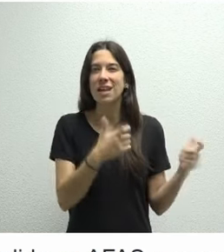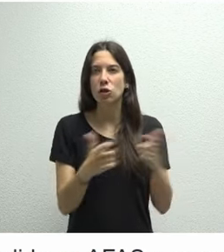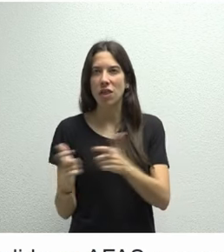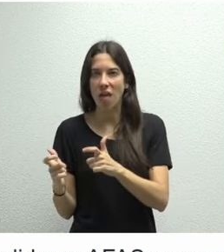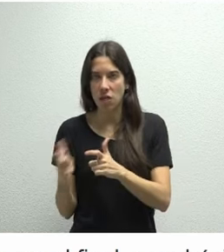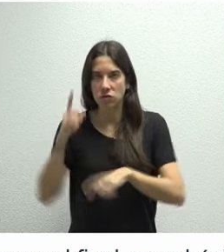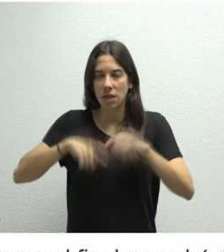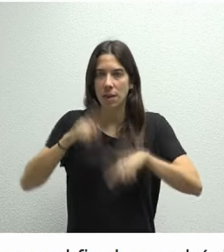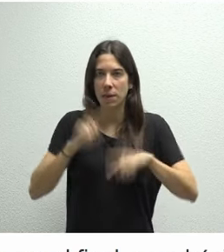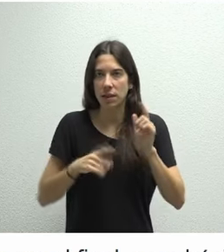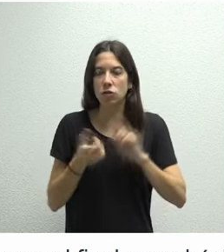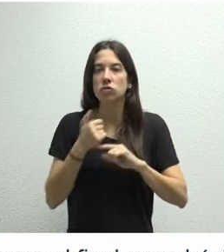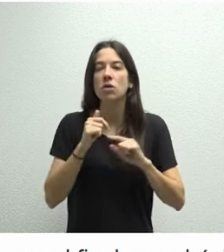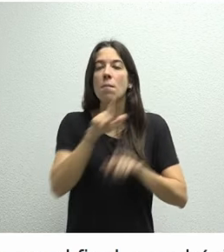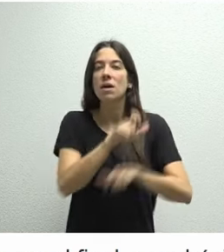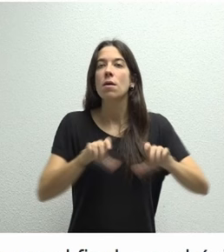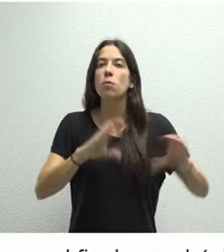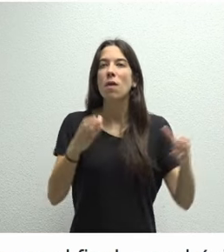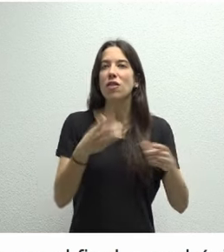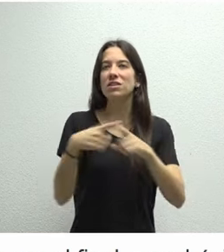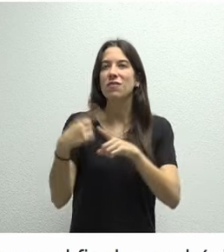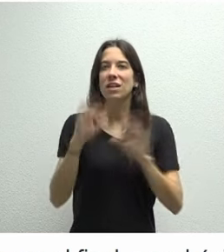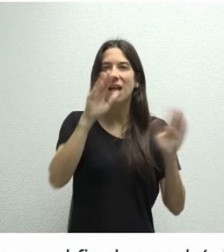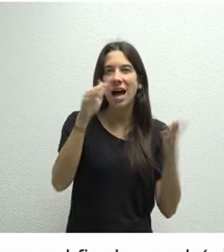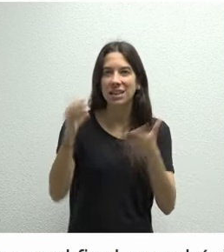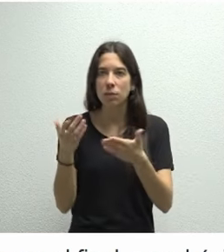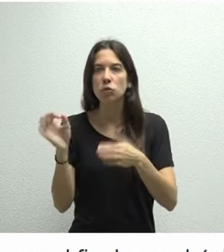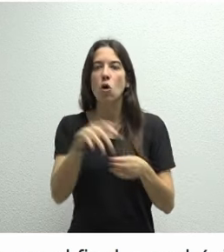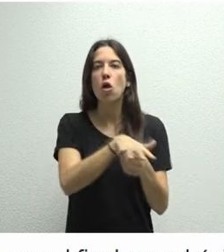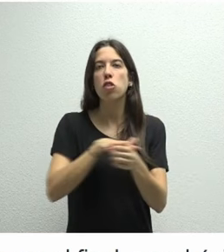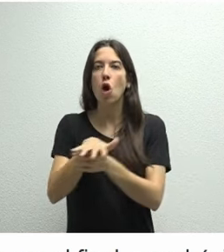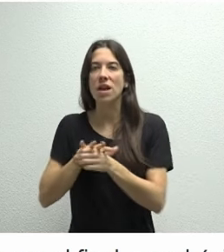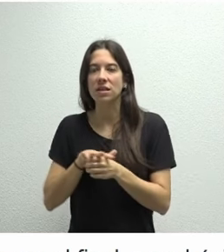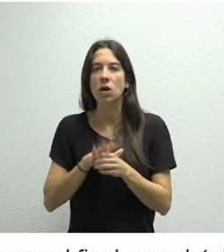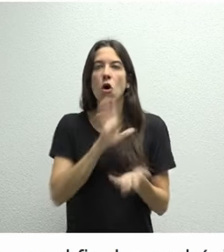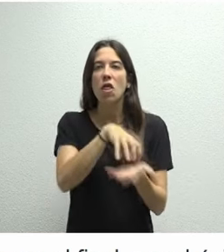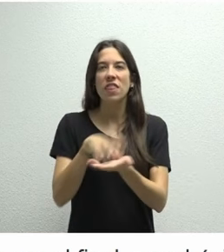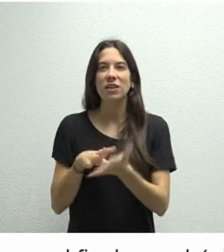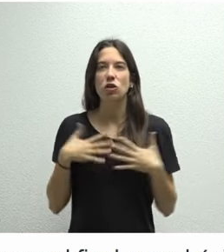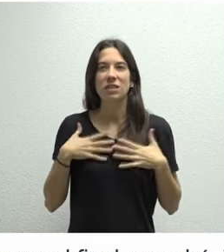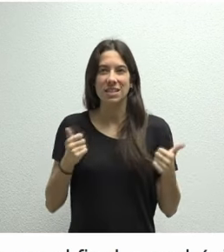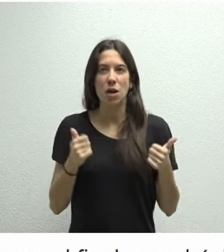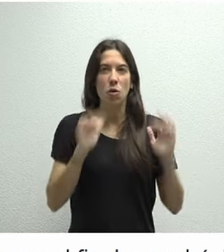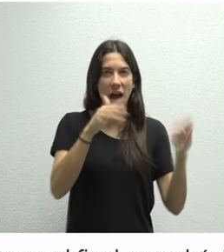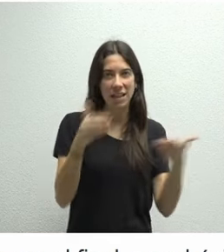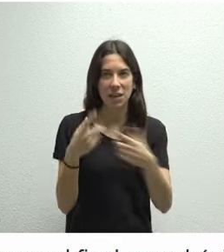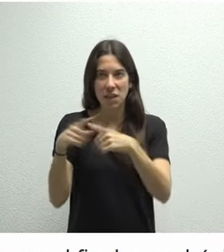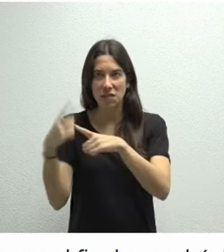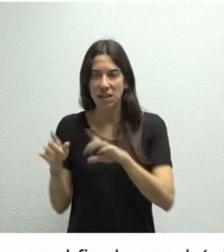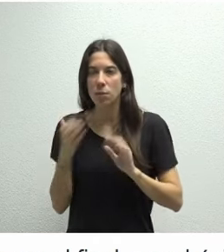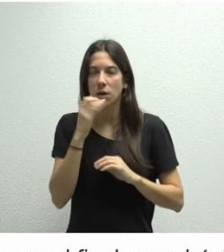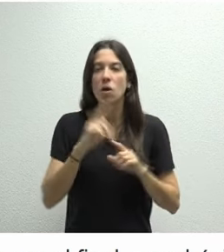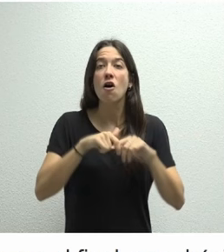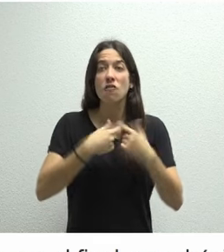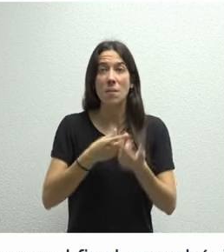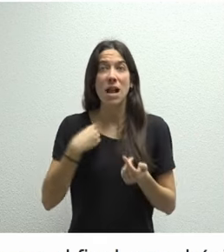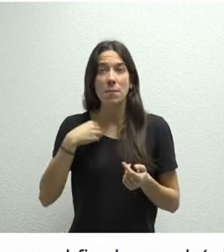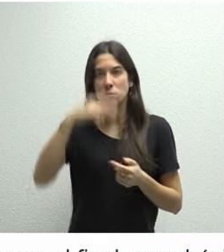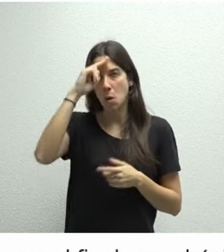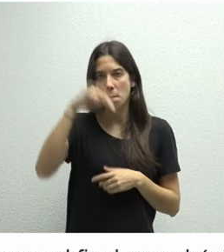atendemos a diferentes poblaciones o diferentes zonas de centros de salud con lo cual viene la misma familia padre madre hijo a